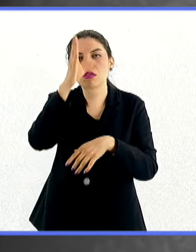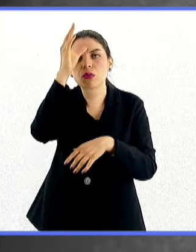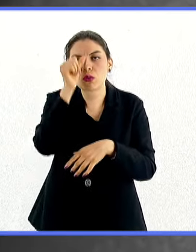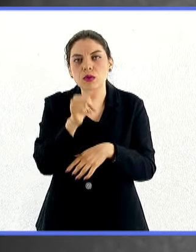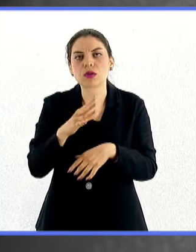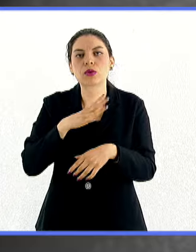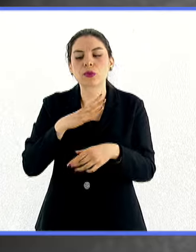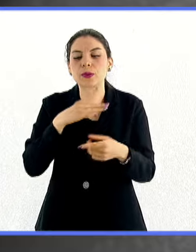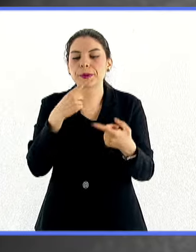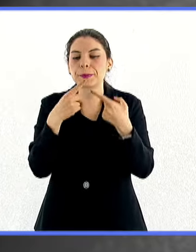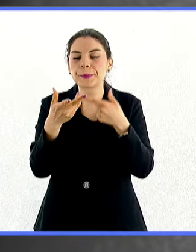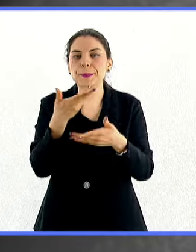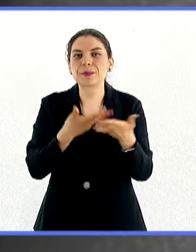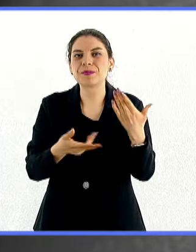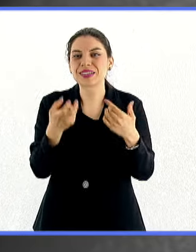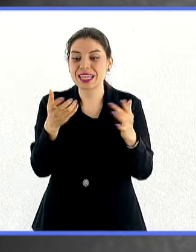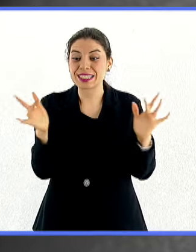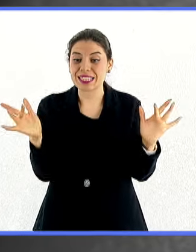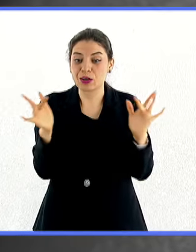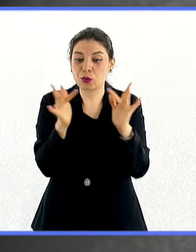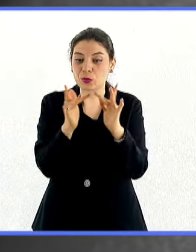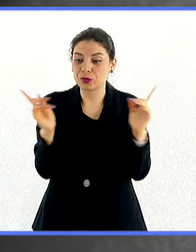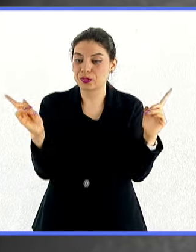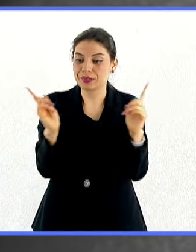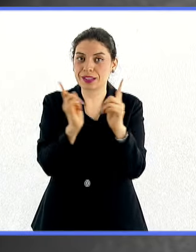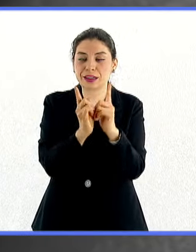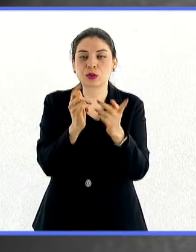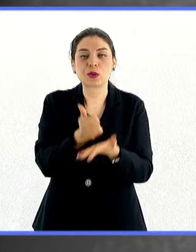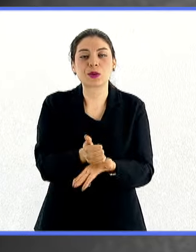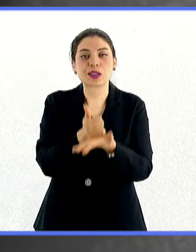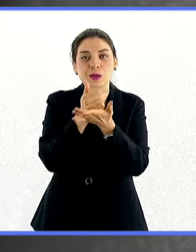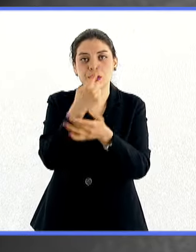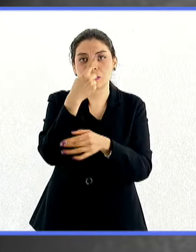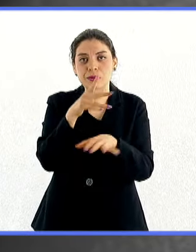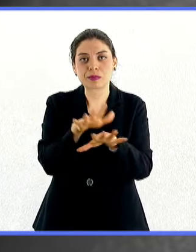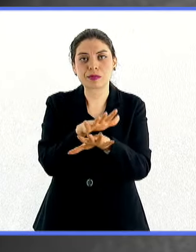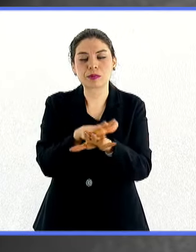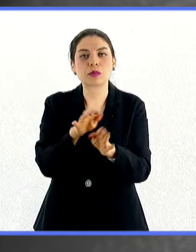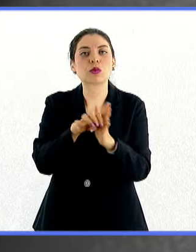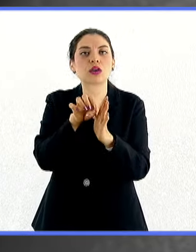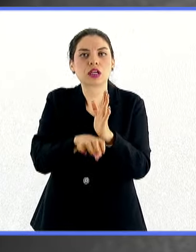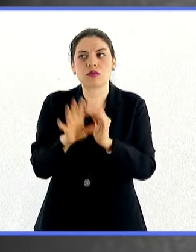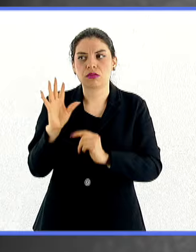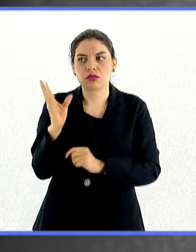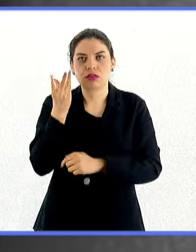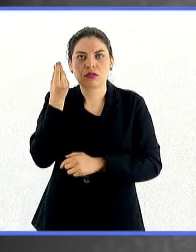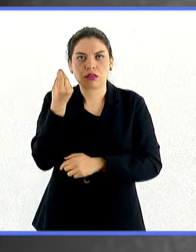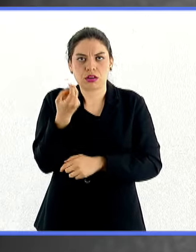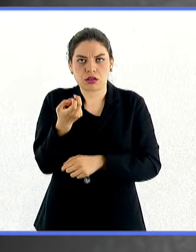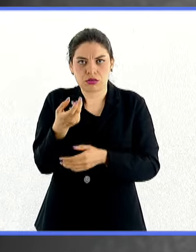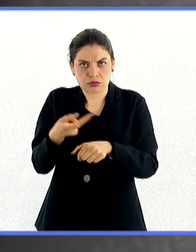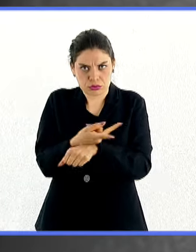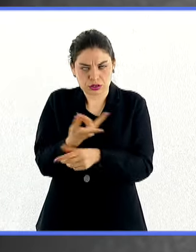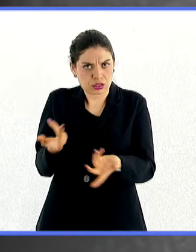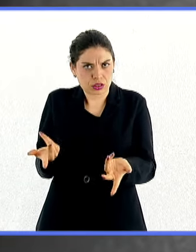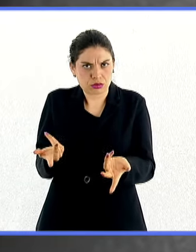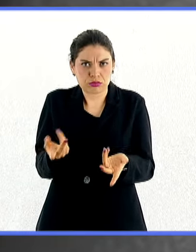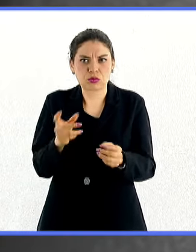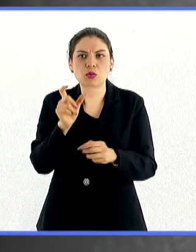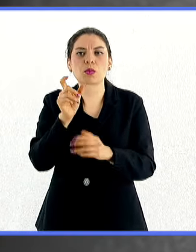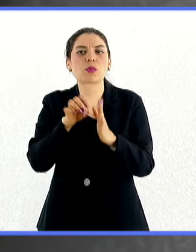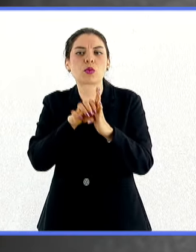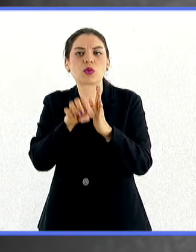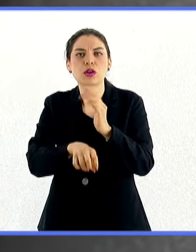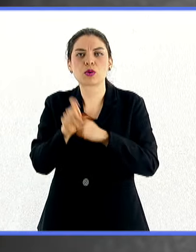permite rectificar, que te permite cambiar un poco, es algo que, por ejemplo, en las redes no pasa. Cuando tú estás ante la